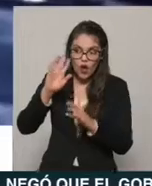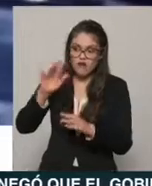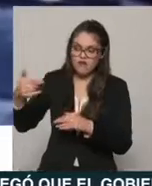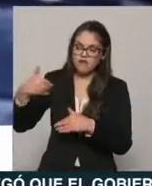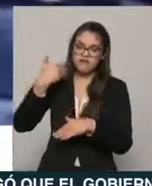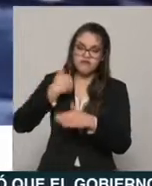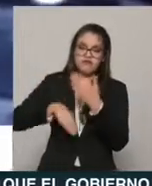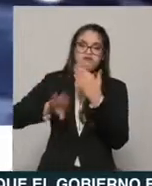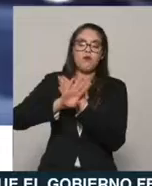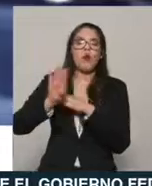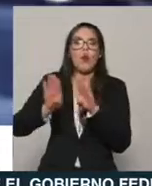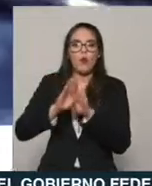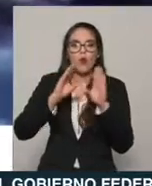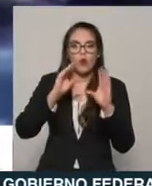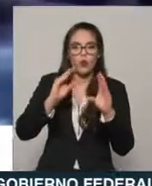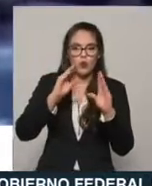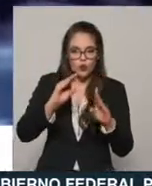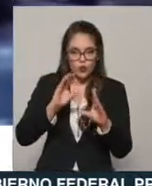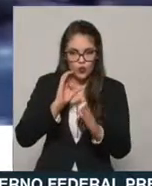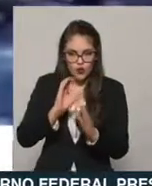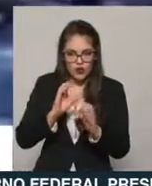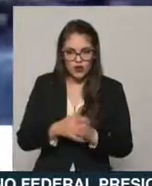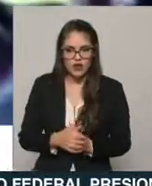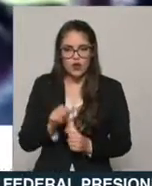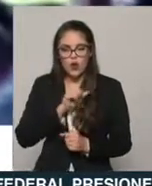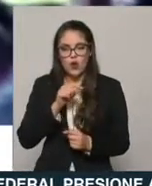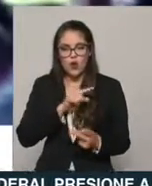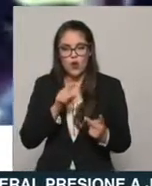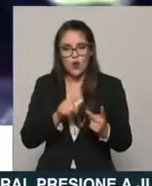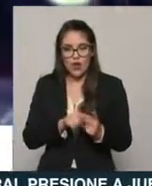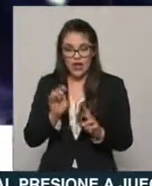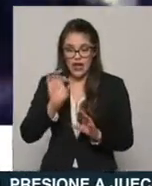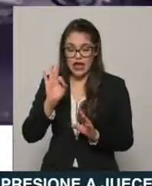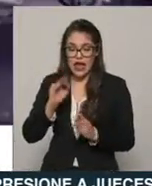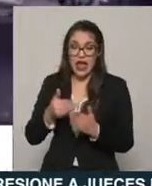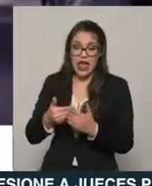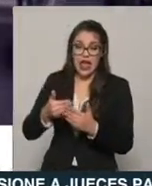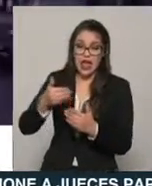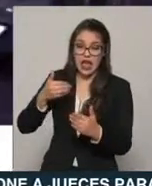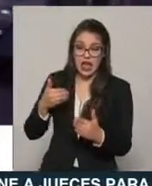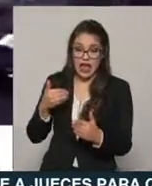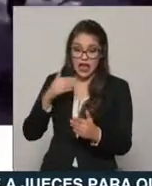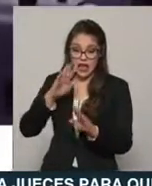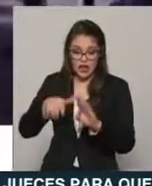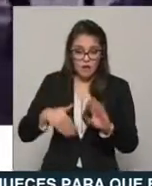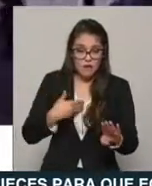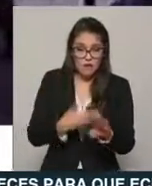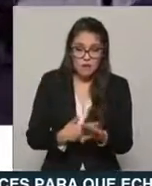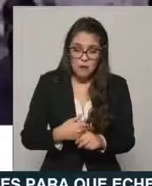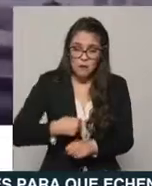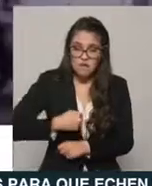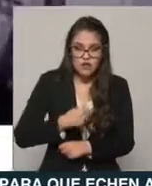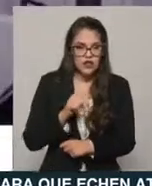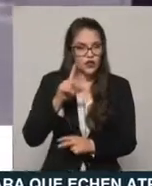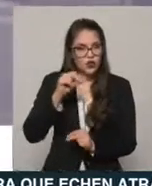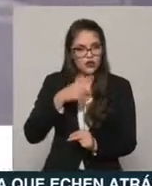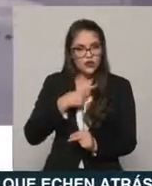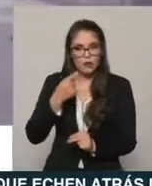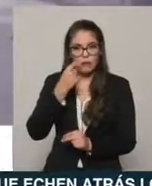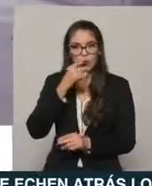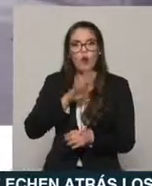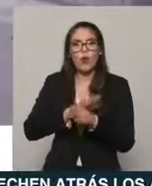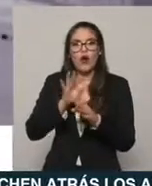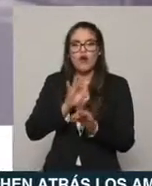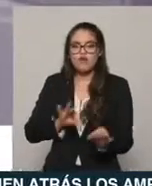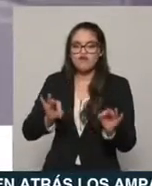agresiones. Tenemos la respuesta legal, es decir, antes de usar la respuesta física, el policía tiene que saber el